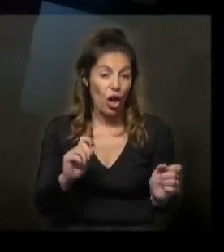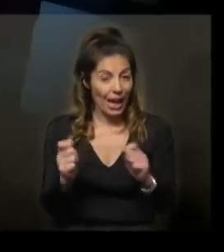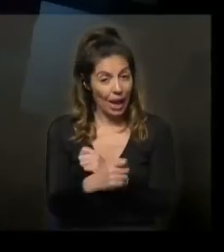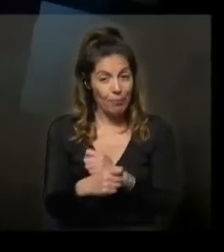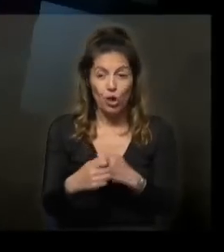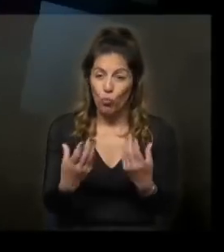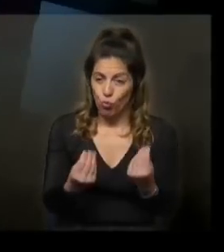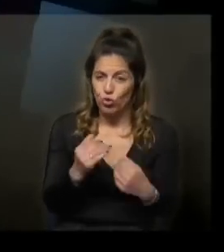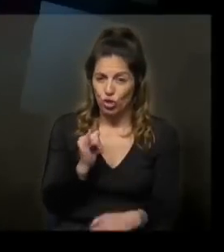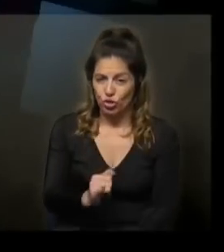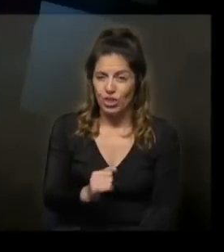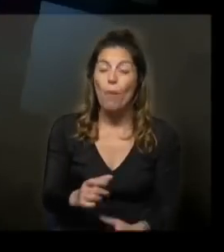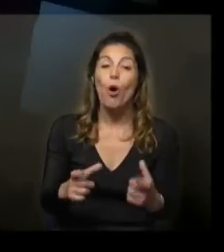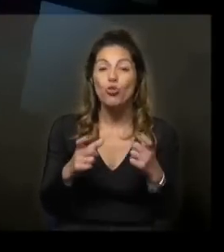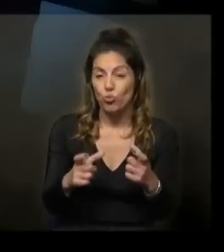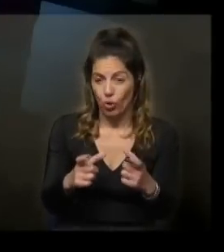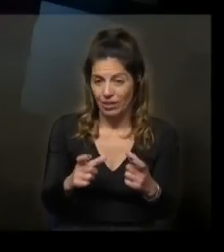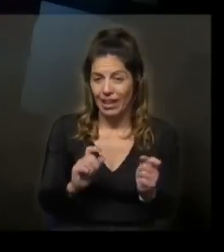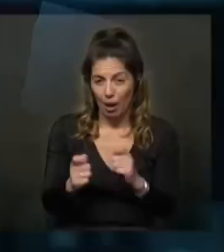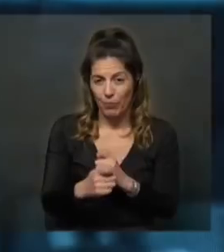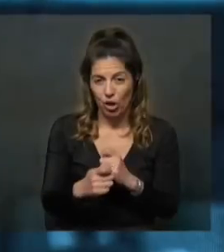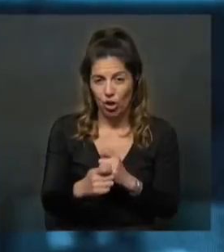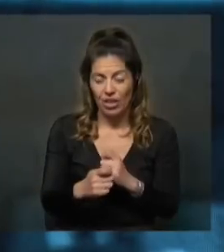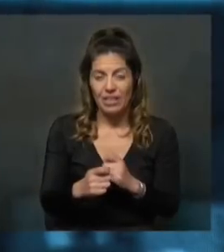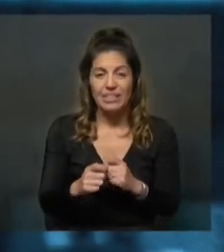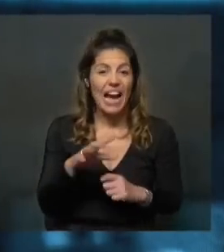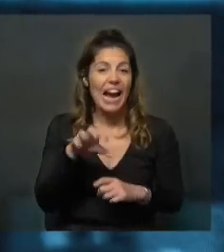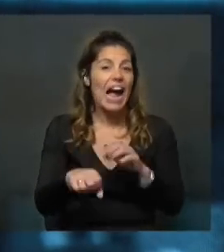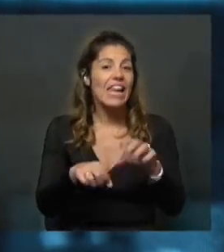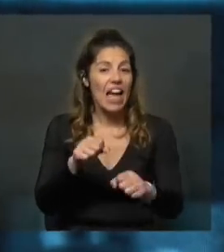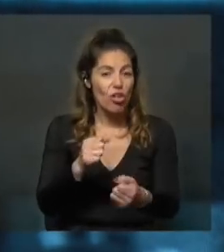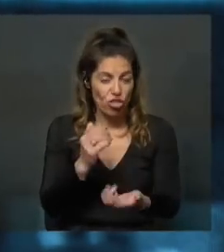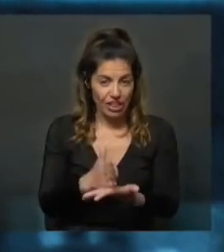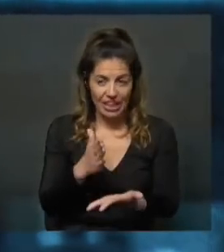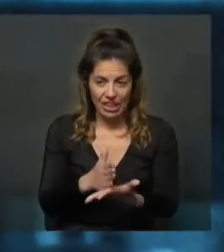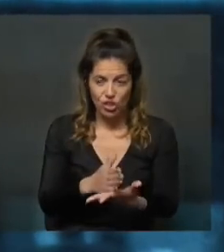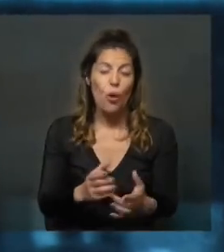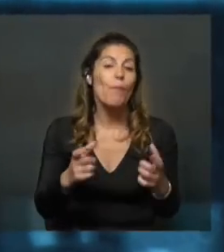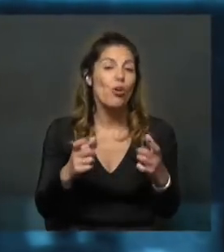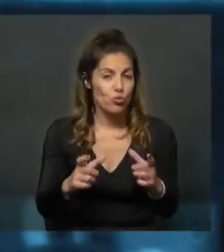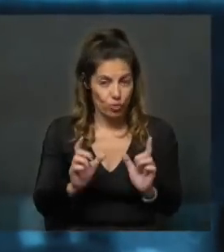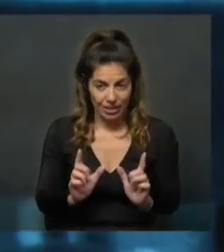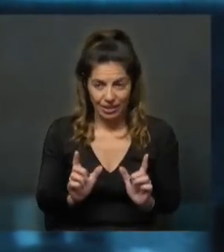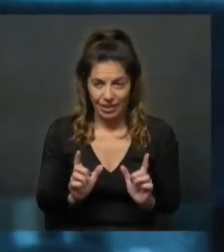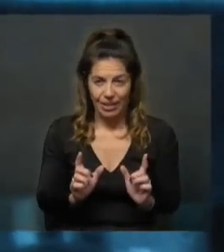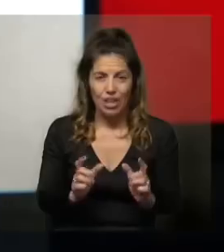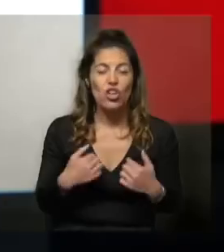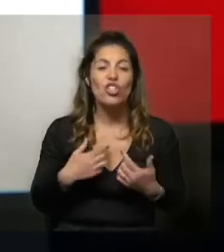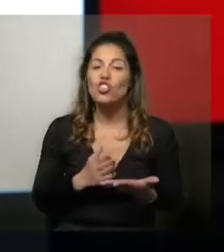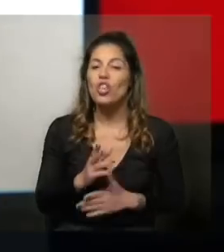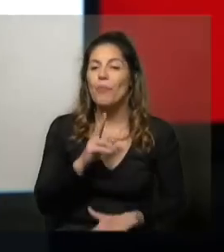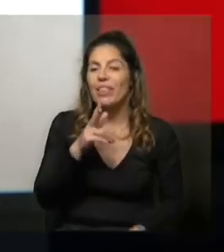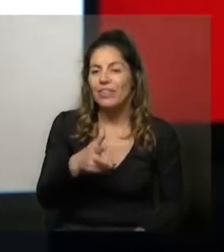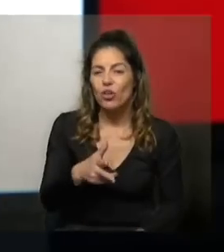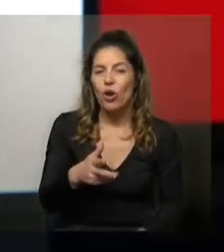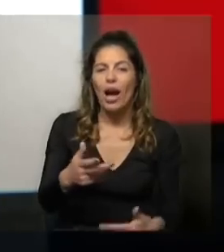ha cambiado por suerte Sí porque se han ganado muchos derechos por suerte por suerte Yo siempre digo a